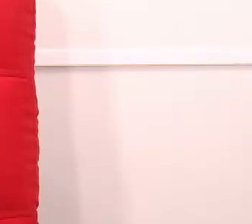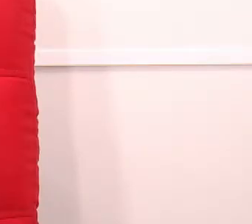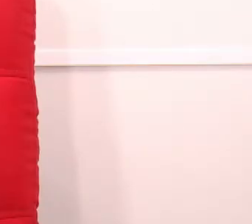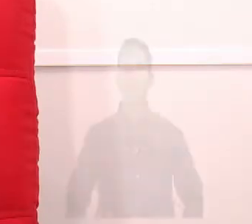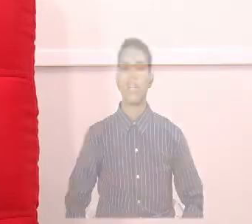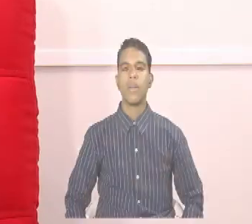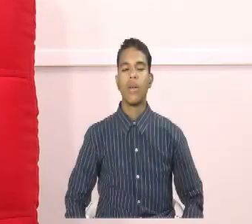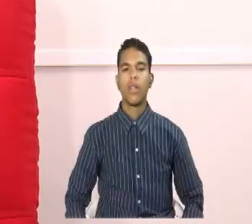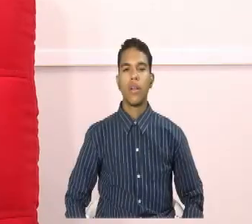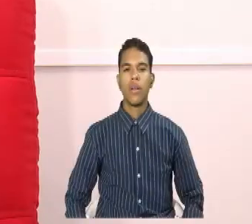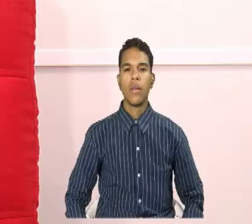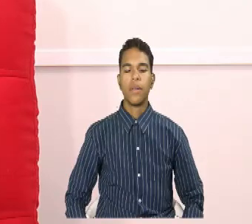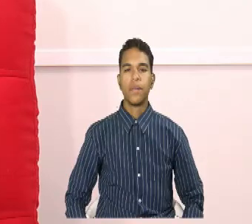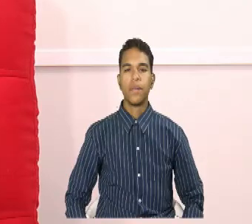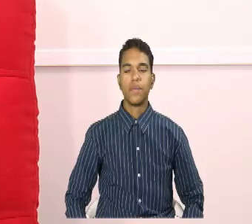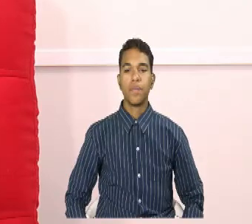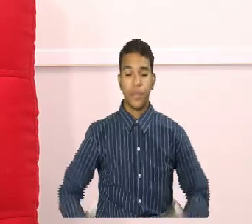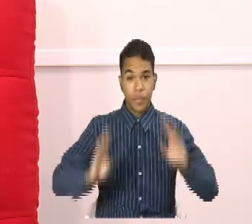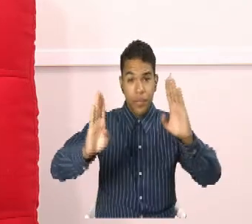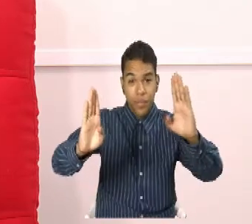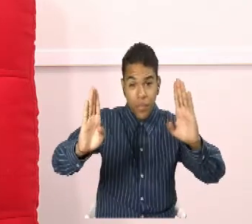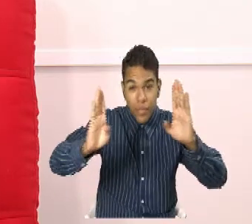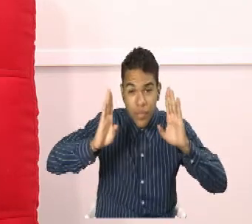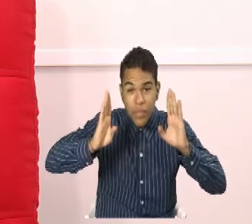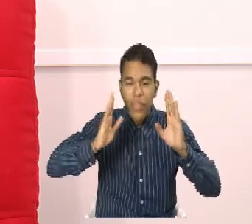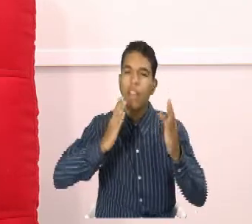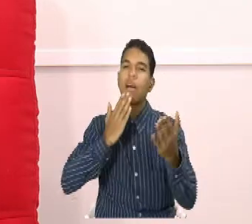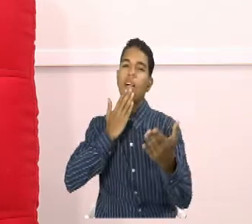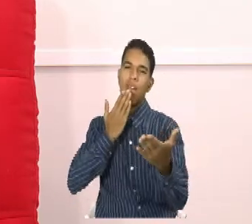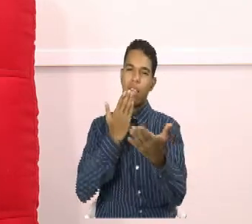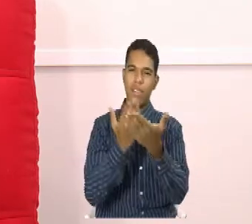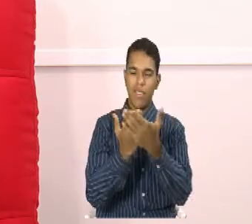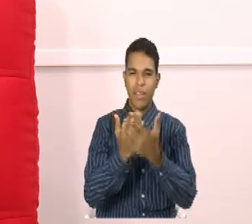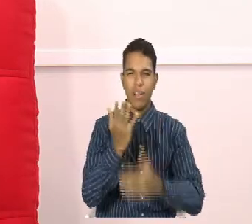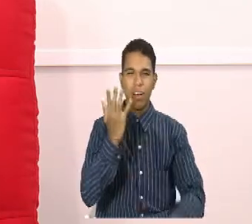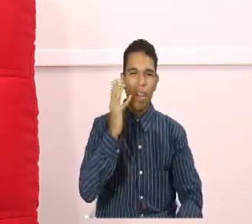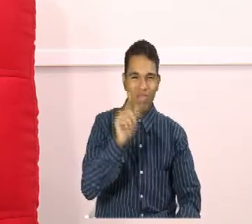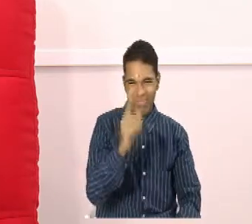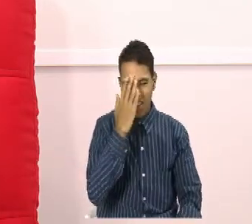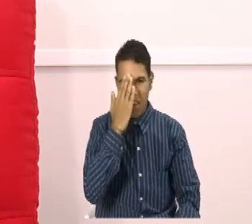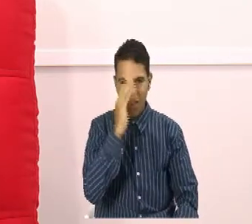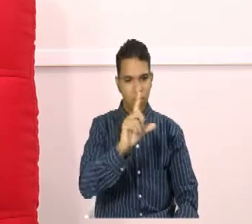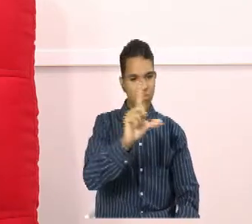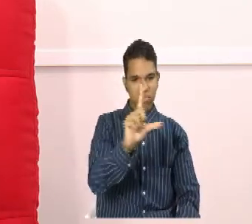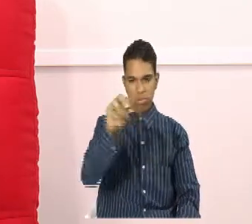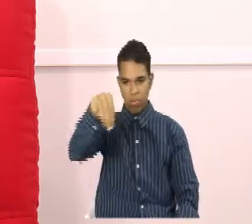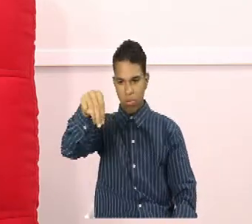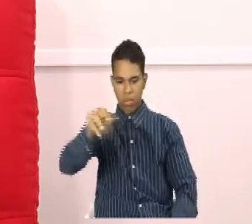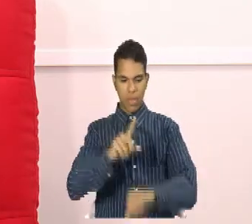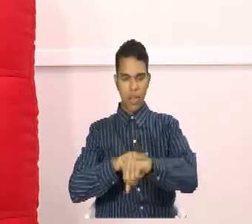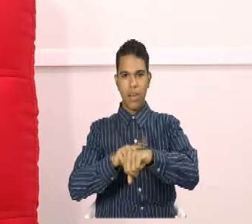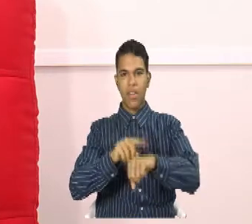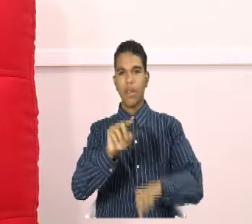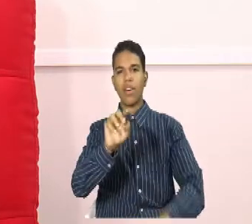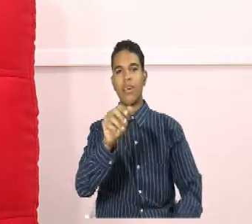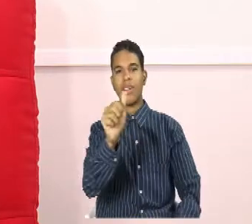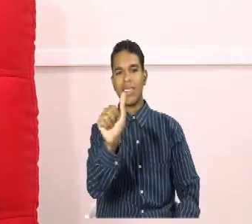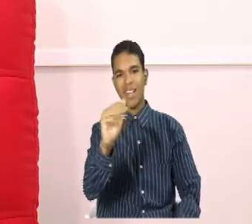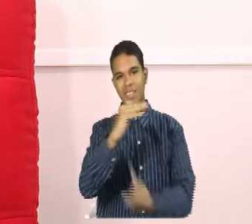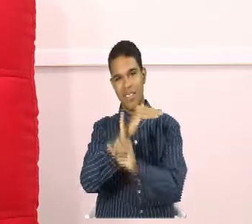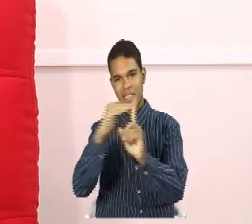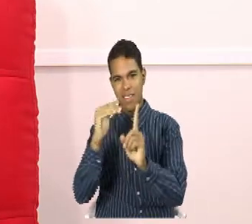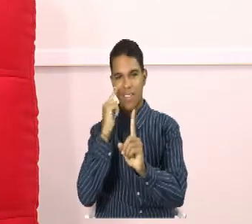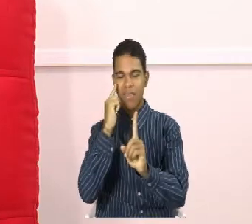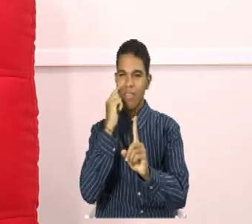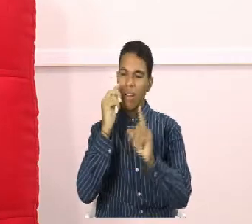Bueno, y a ustedes, televidentes, quiero agradecerles de manera muy especial por acompañarlos los lunes y martes a las 10:30 de la mañana en este programa dedicado a la